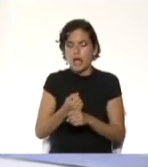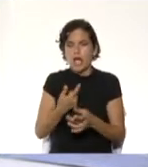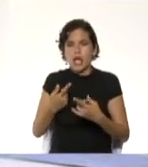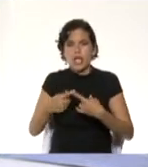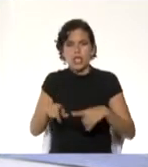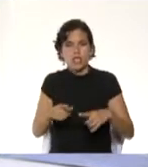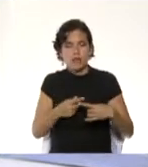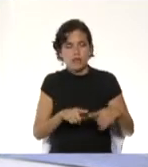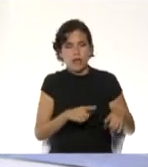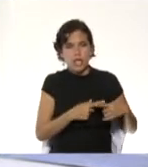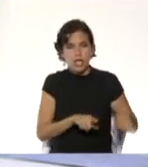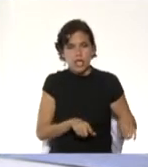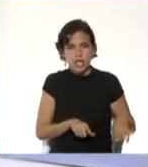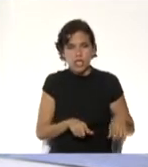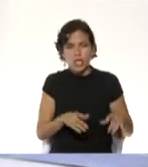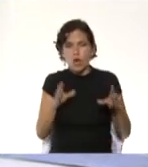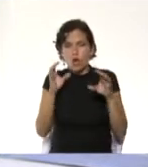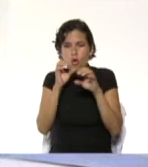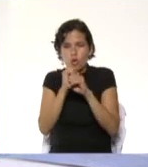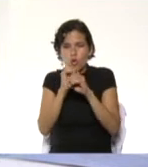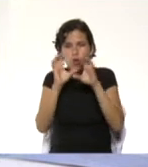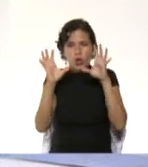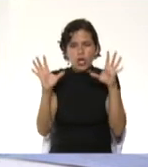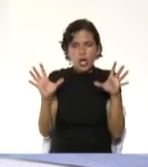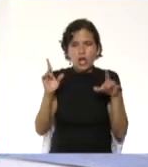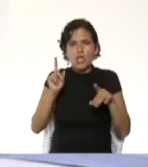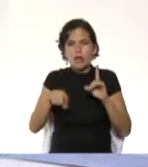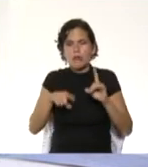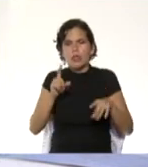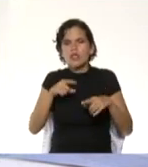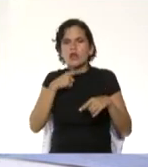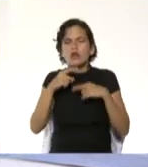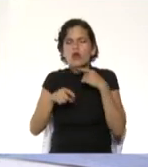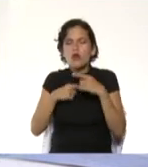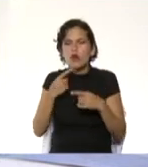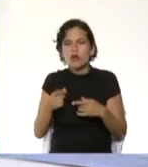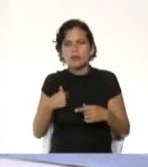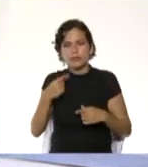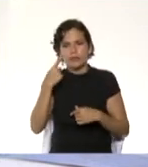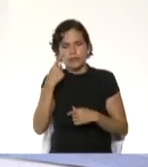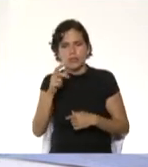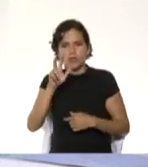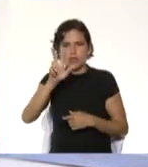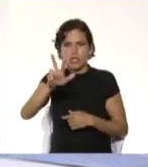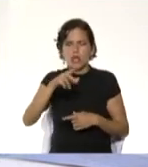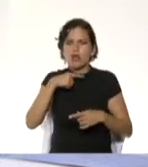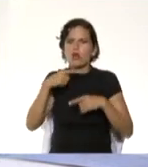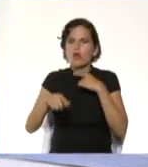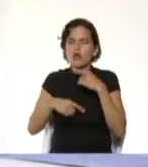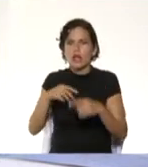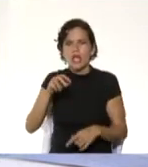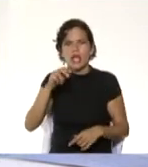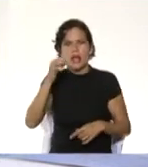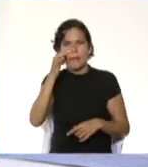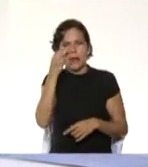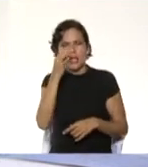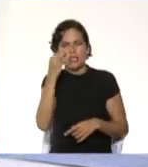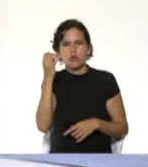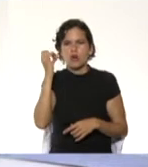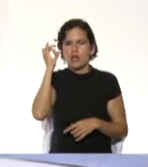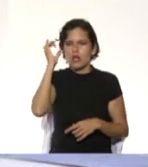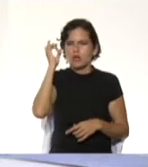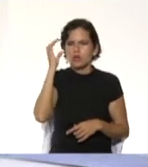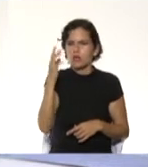las diferentes tonalidades de cada uno de los colores que se desprenden de esos tres colores básicos, como ya lo dije, el amarillo, el